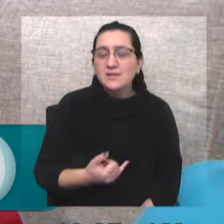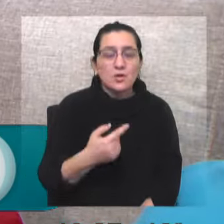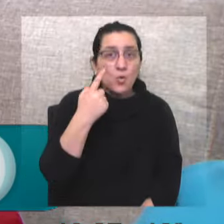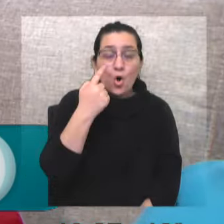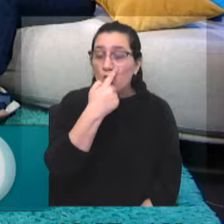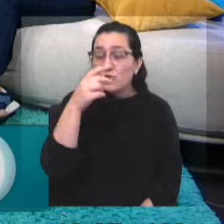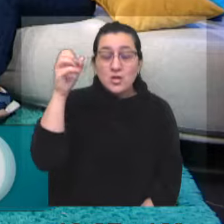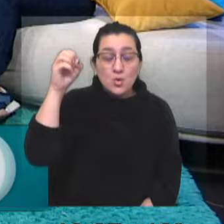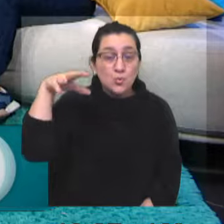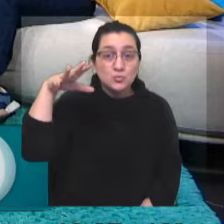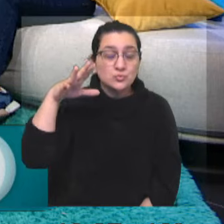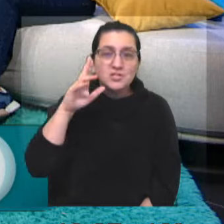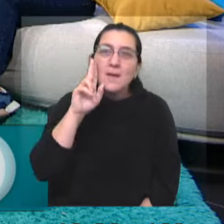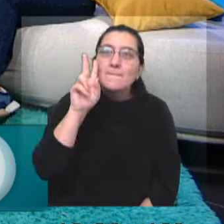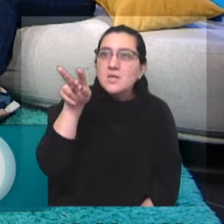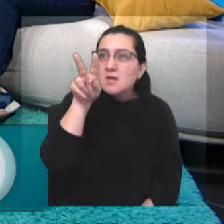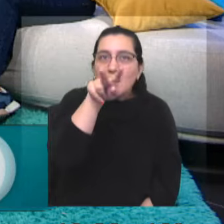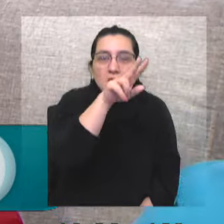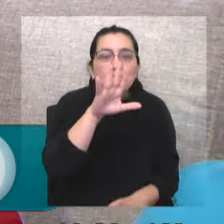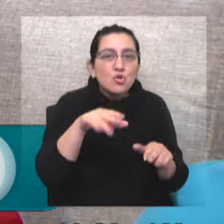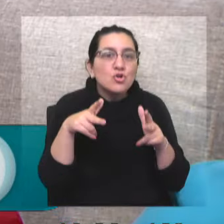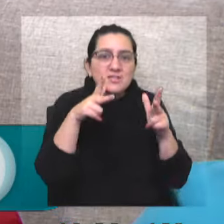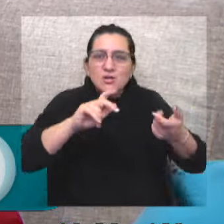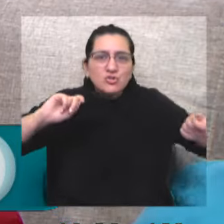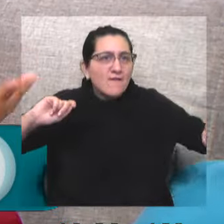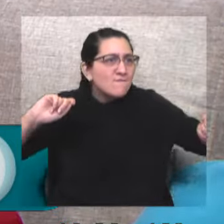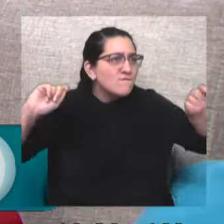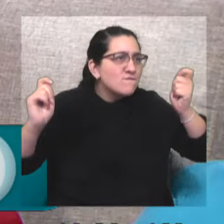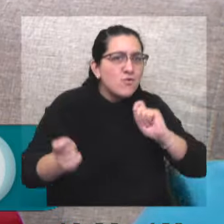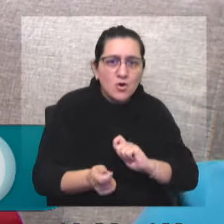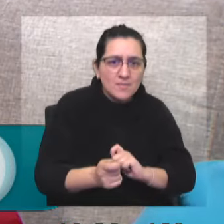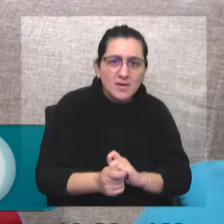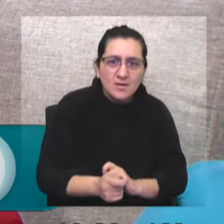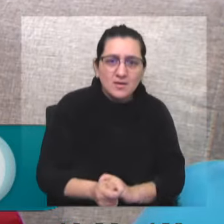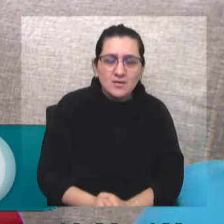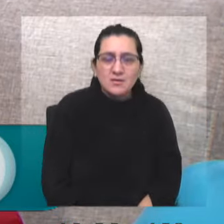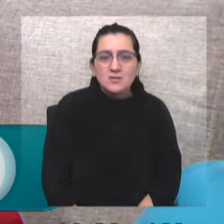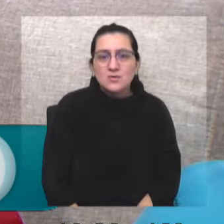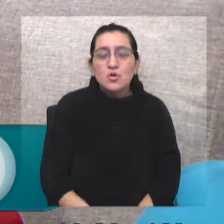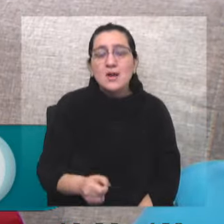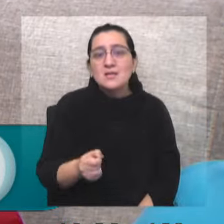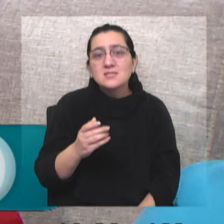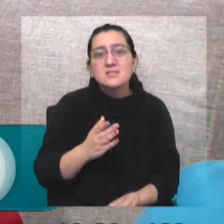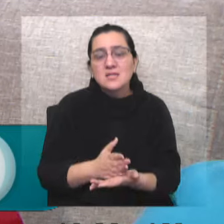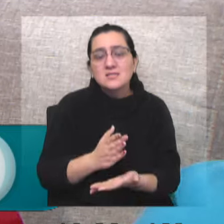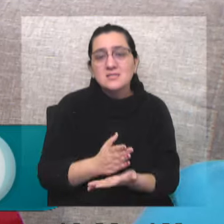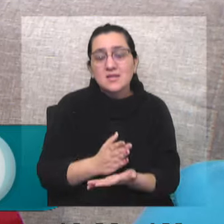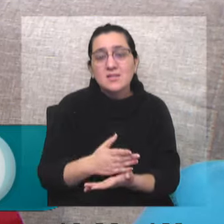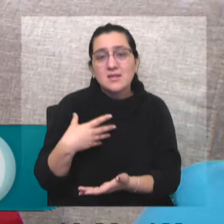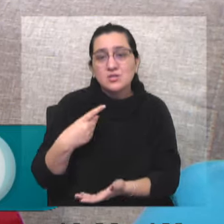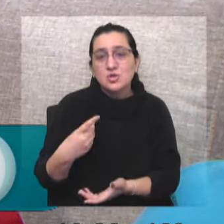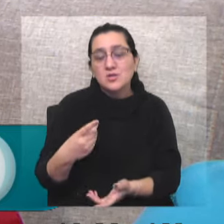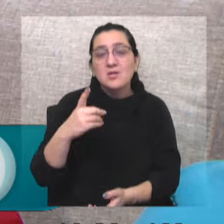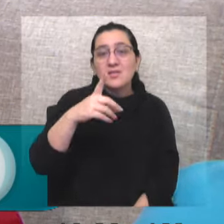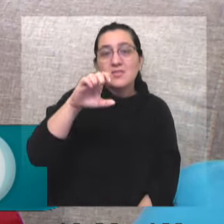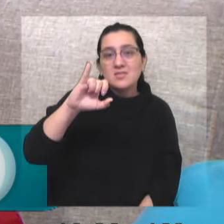Y hojas de ilusión, ella mira y todo lo que dice lo transforma, lo potencia, lo agranda y lleva sí. bandera en la asistencia de dirección y la producción de Diego Soronto, que es